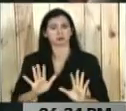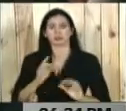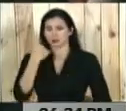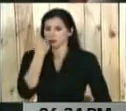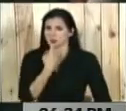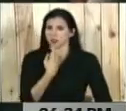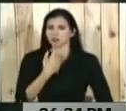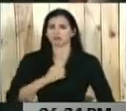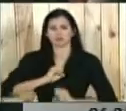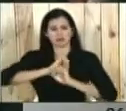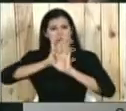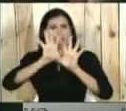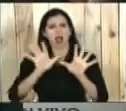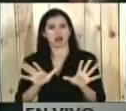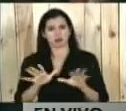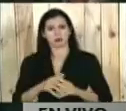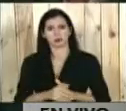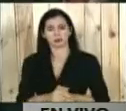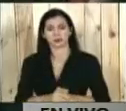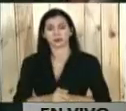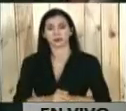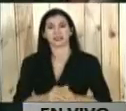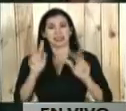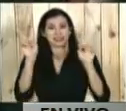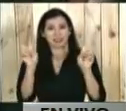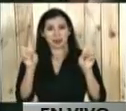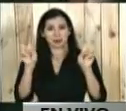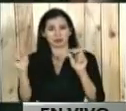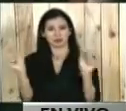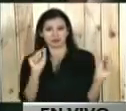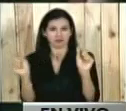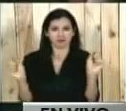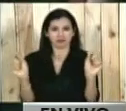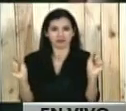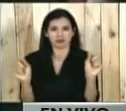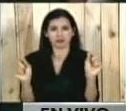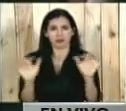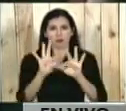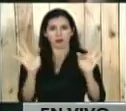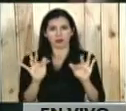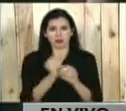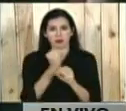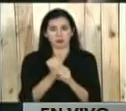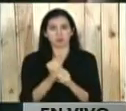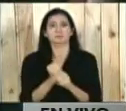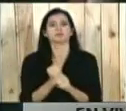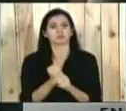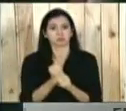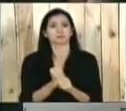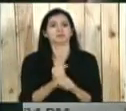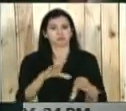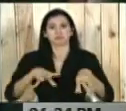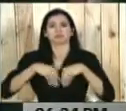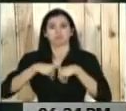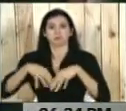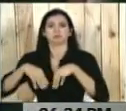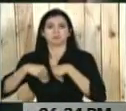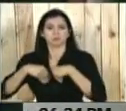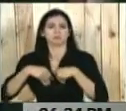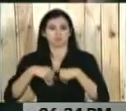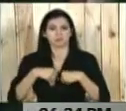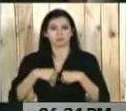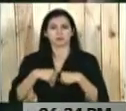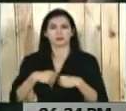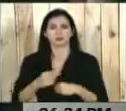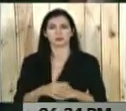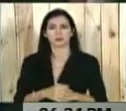fue franca, y los temas que surgieron y la metodología de trabajo fue acogida, digamos,